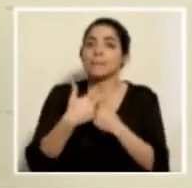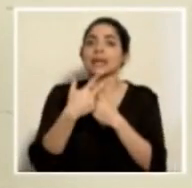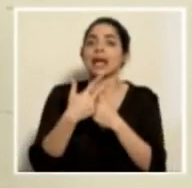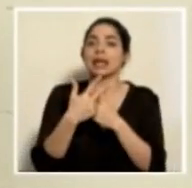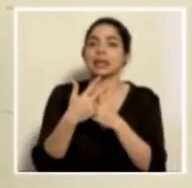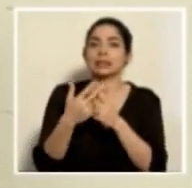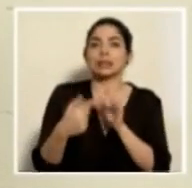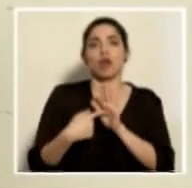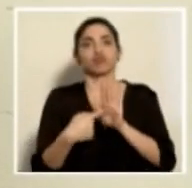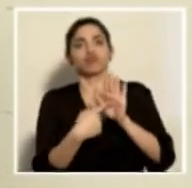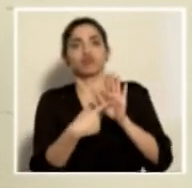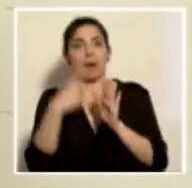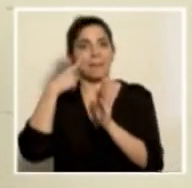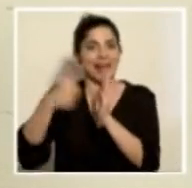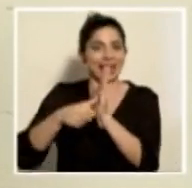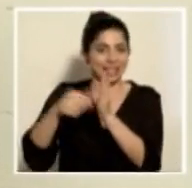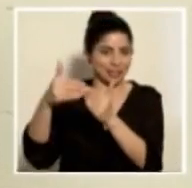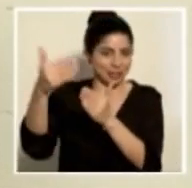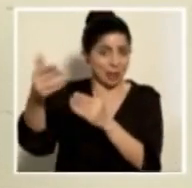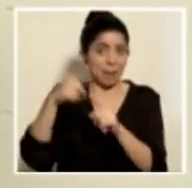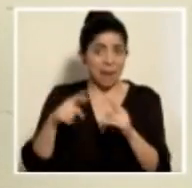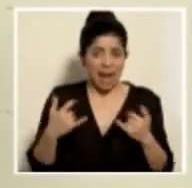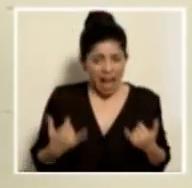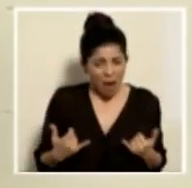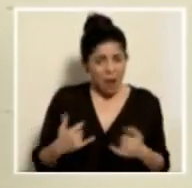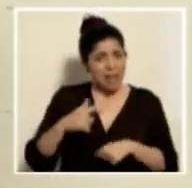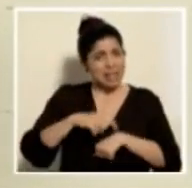hoy particularmente estamos en un tiempo de pandemia.